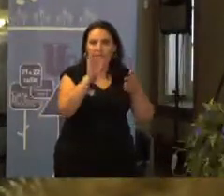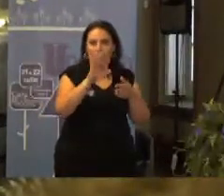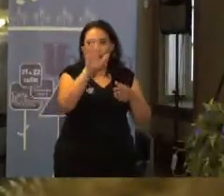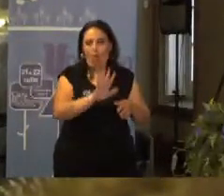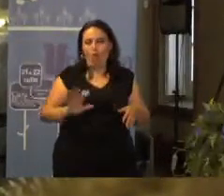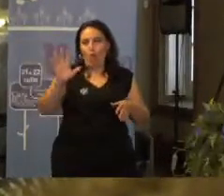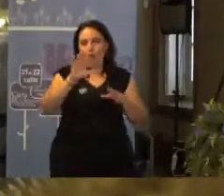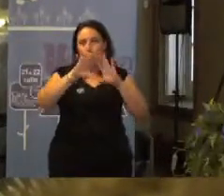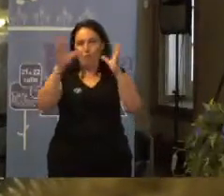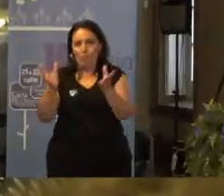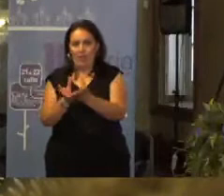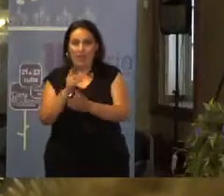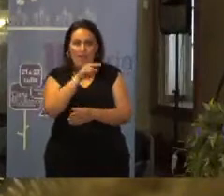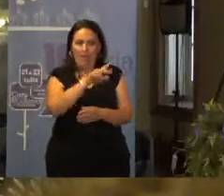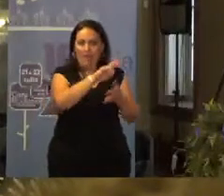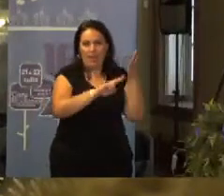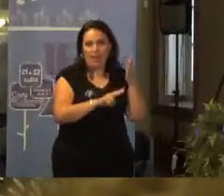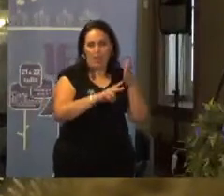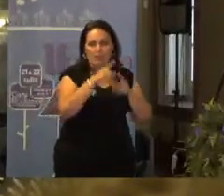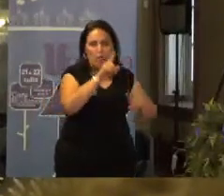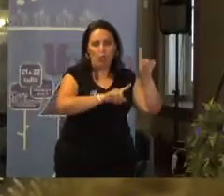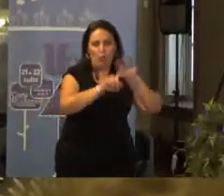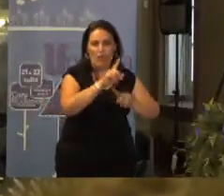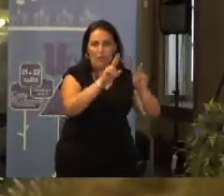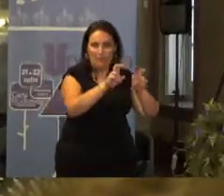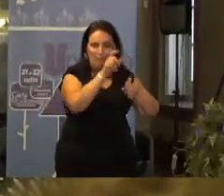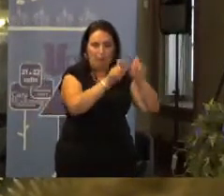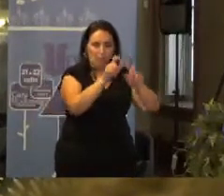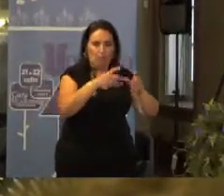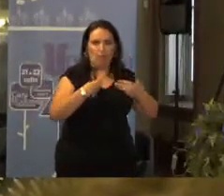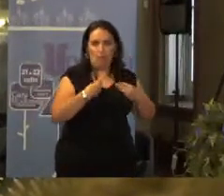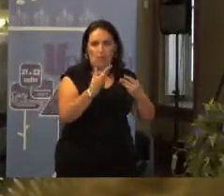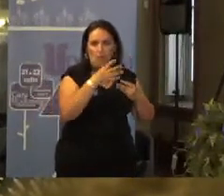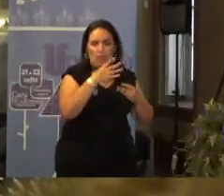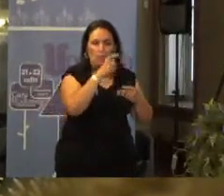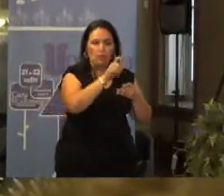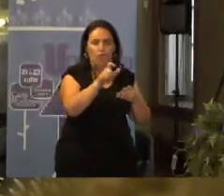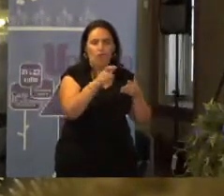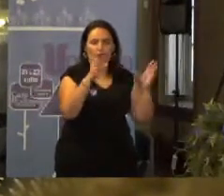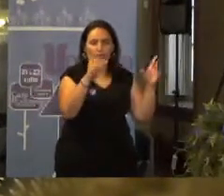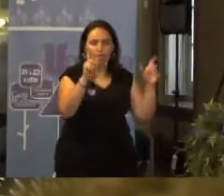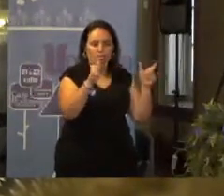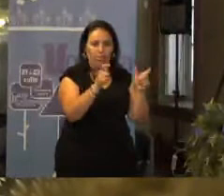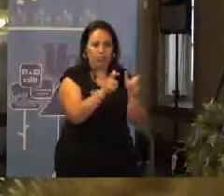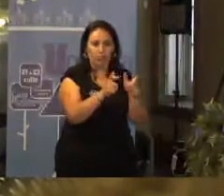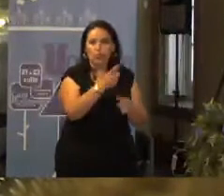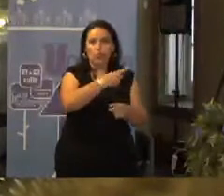a demografía é un problema. Isto é evidente e non podemos permitirnos, pois,